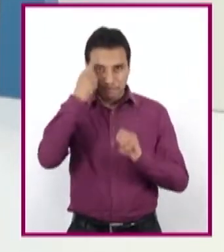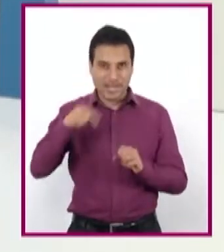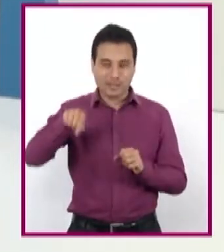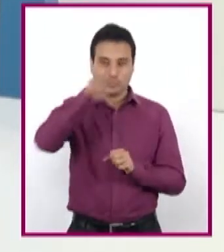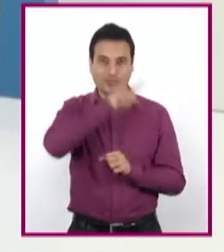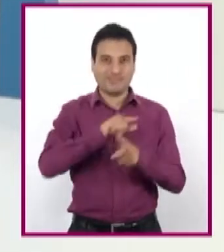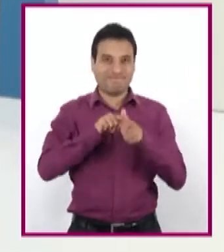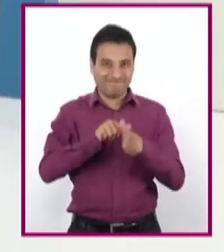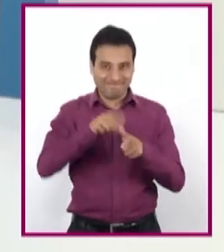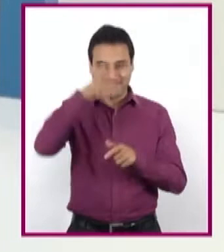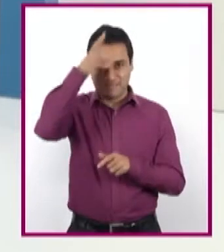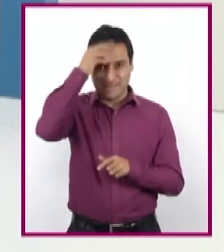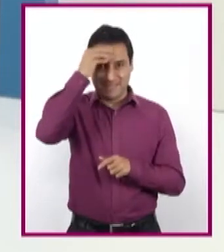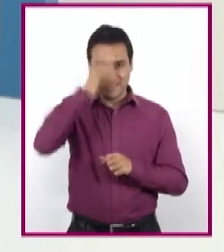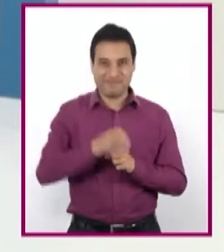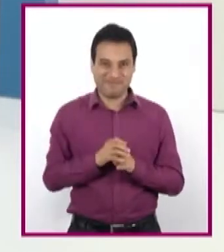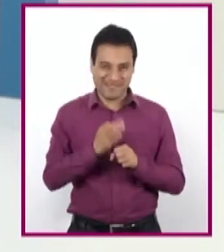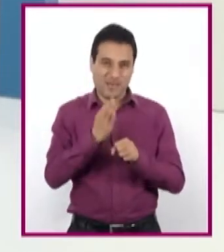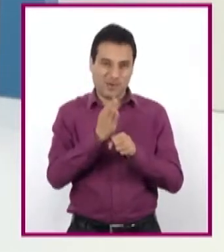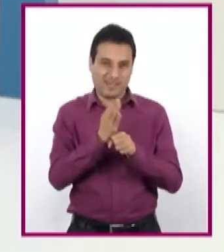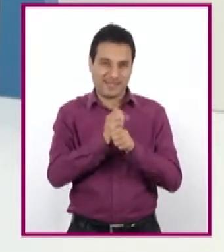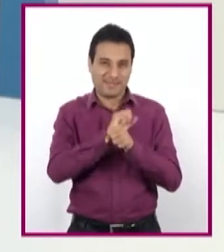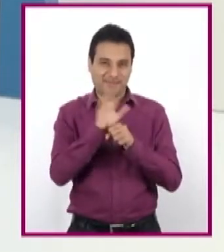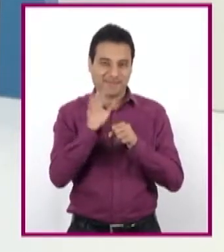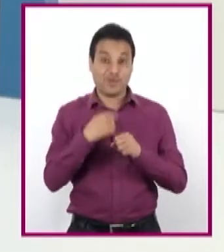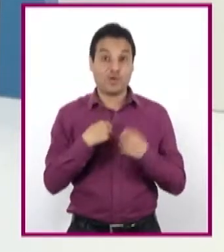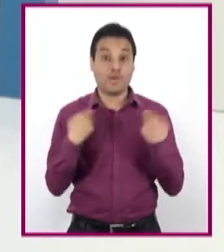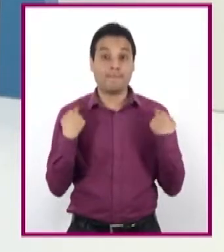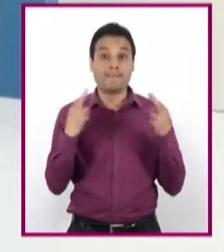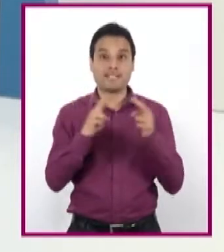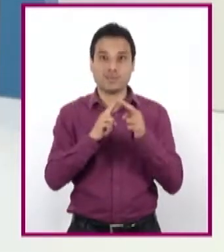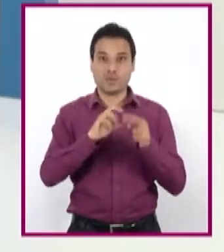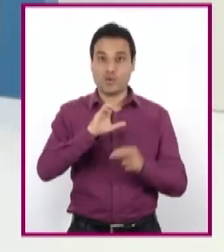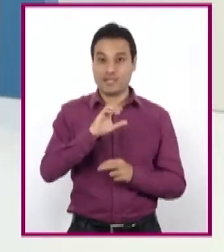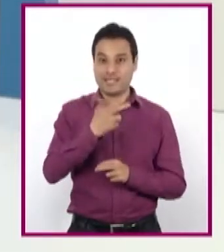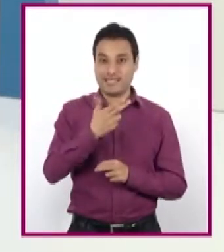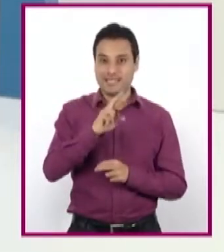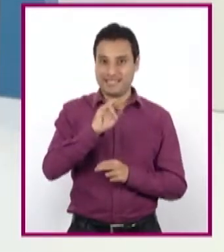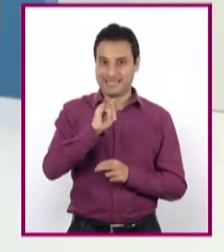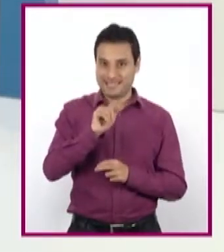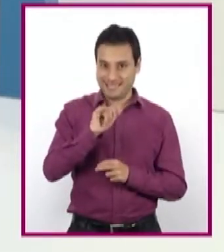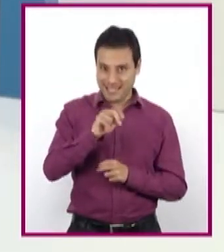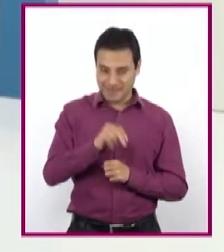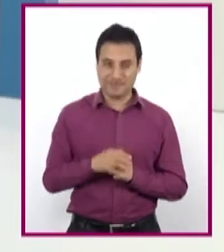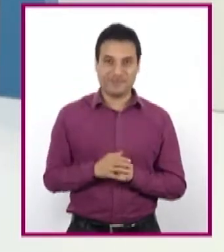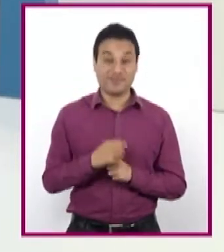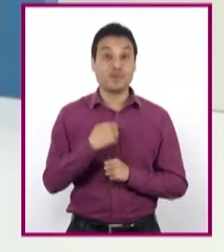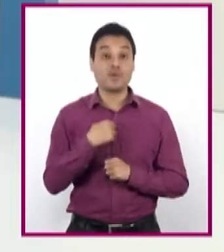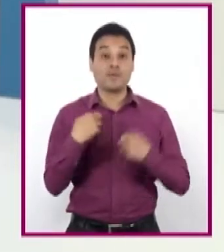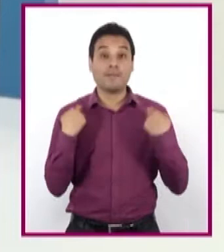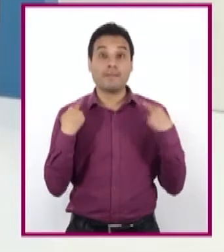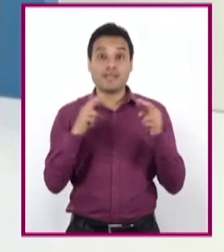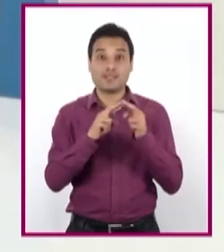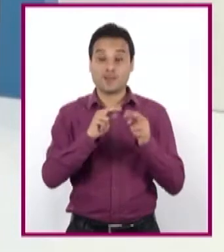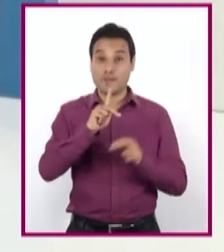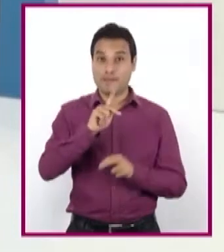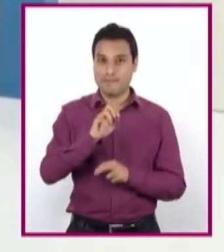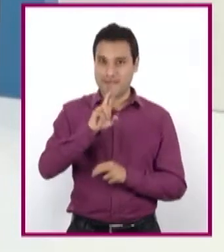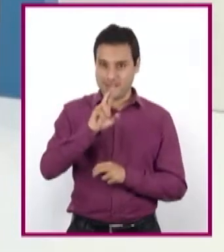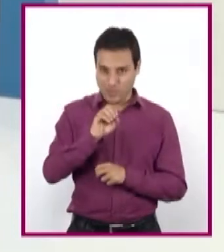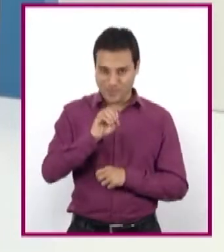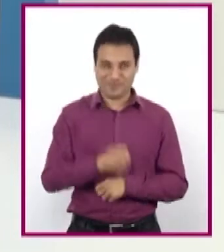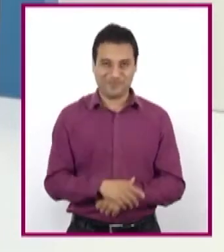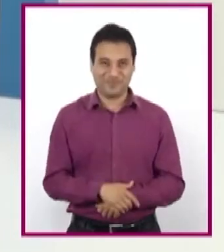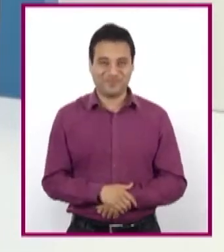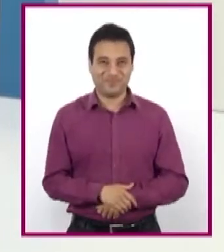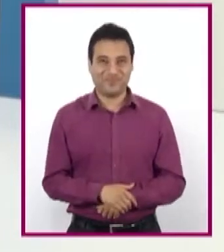su aprendizaje en este periodo de contingencia. Soy el maestro Cristian Edgar Cruz Barba. Y yo, el maestro Pedro Joan Velázquez